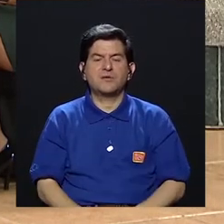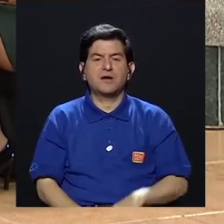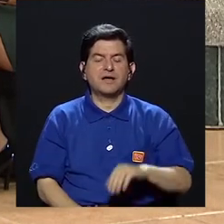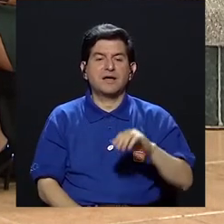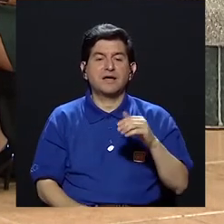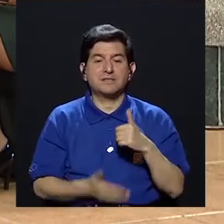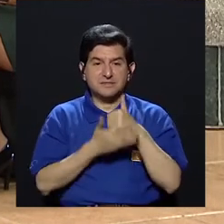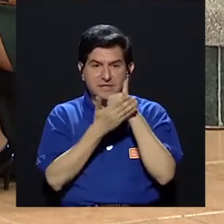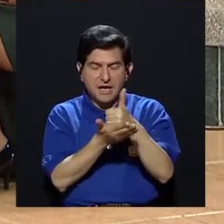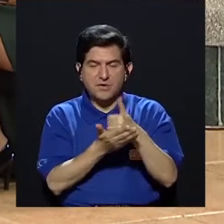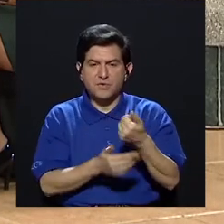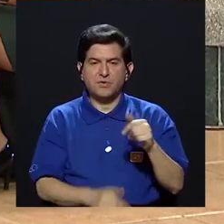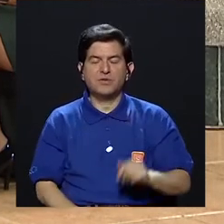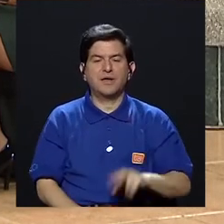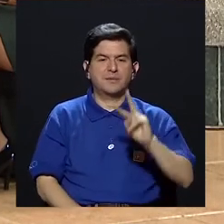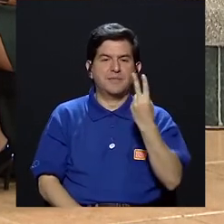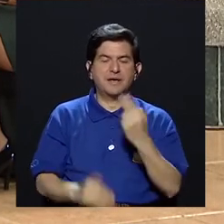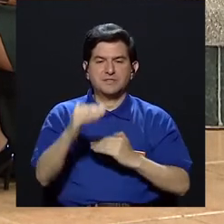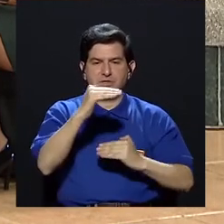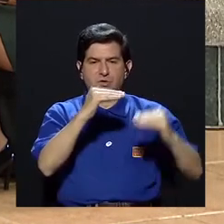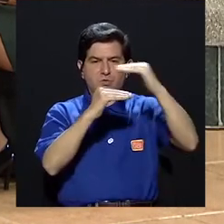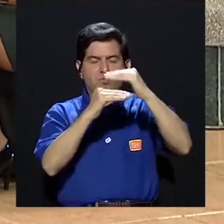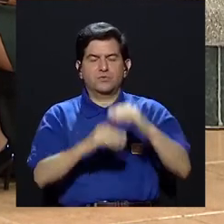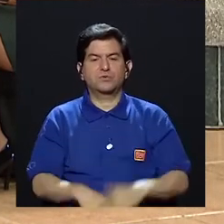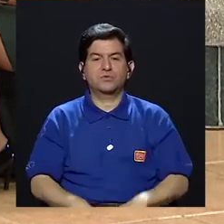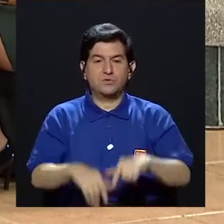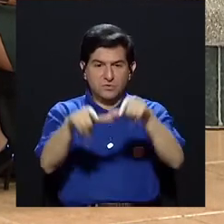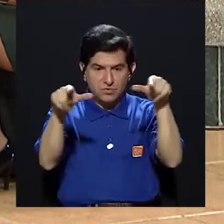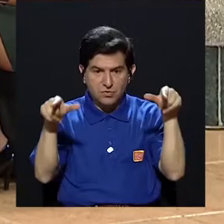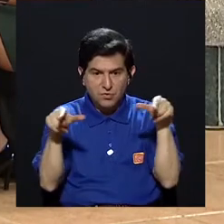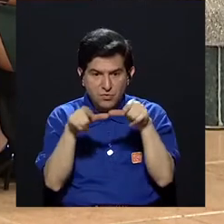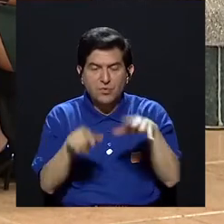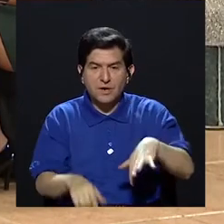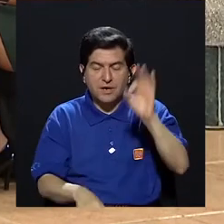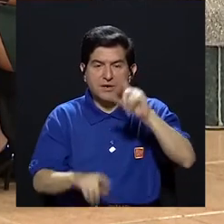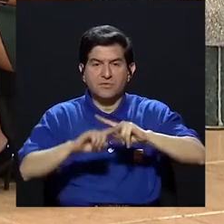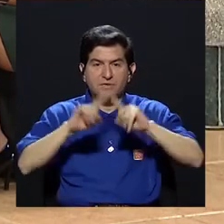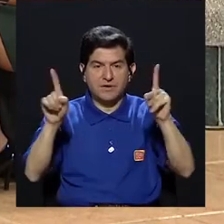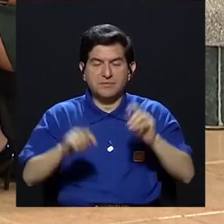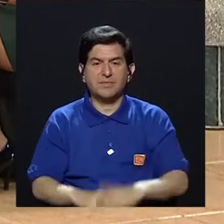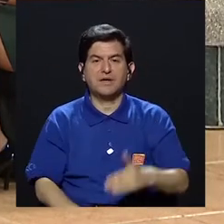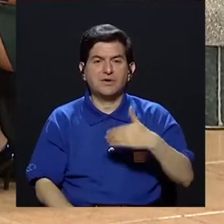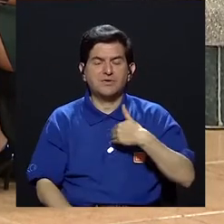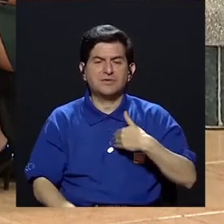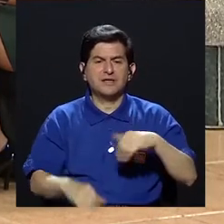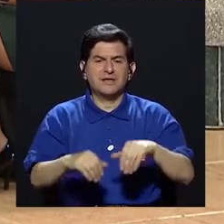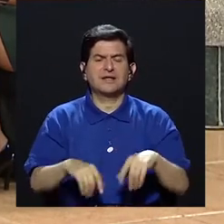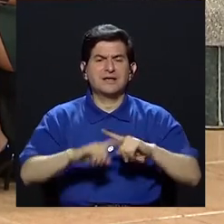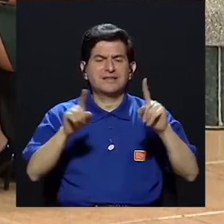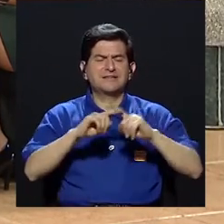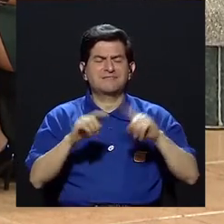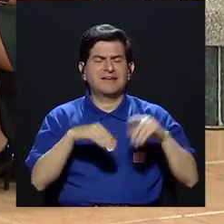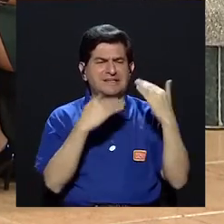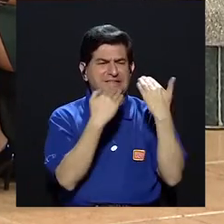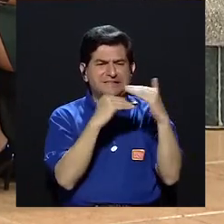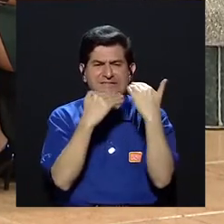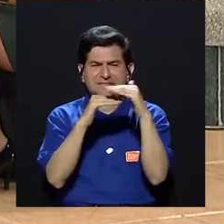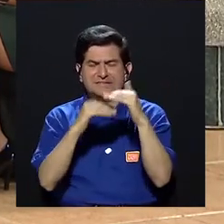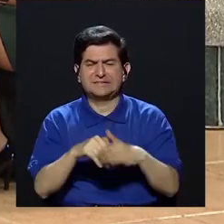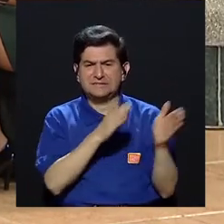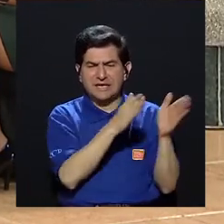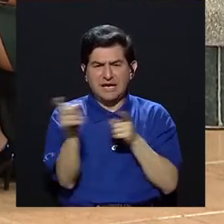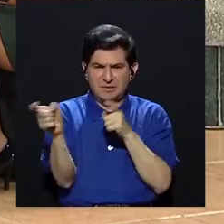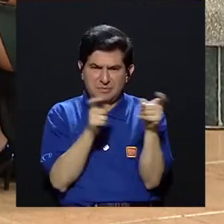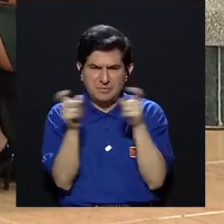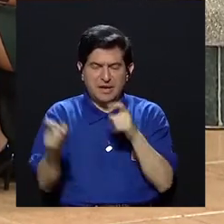de segunda planta. Entonces, el terreno, encontramos un terreno, pero el terreno tenía una serie de limitaciones por el